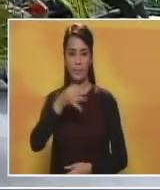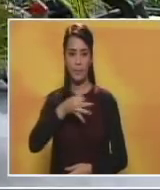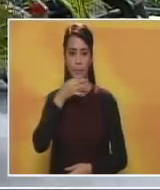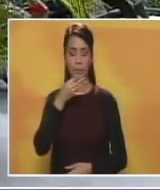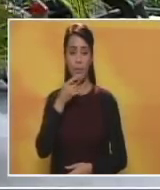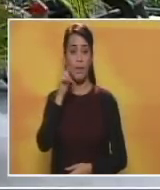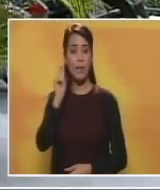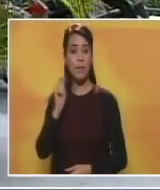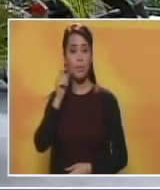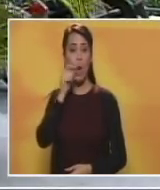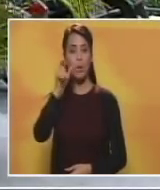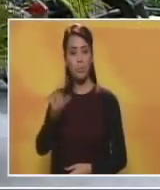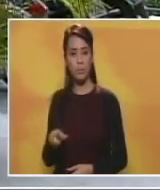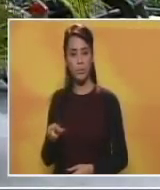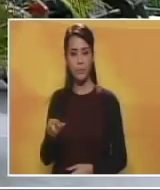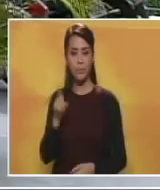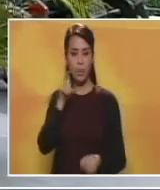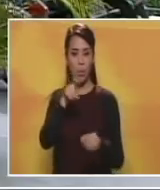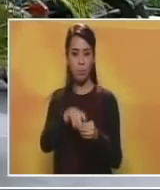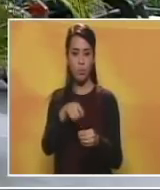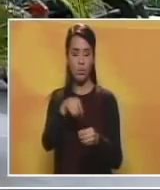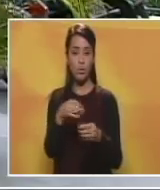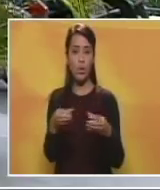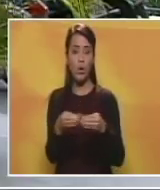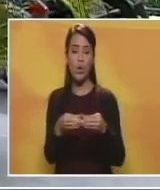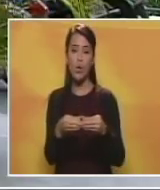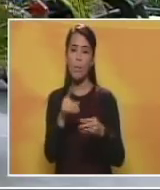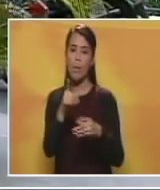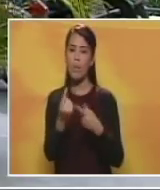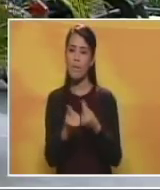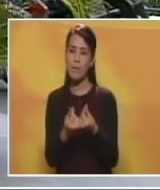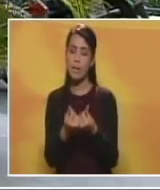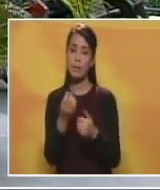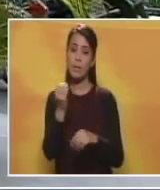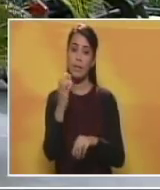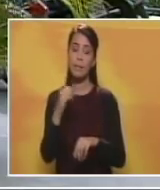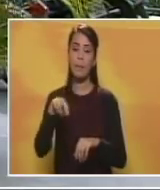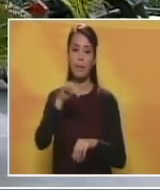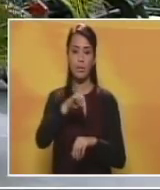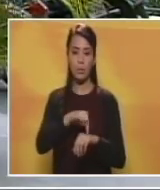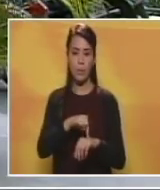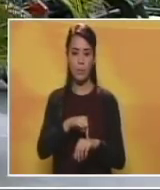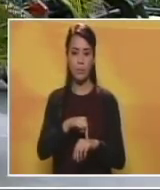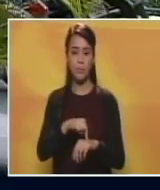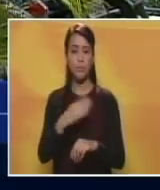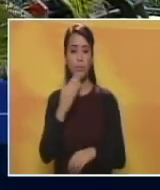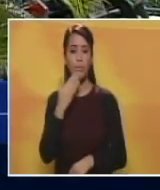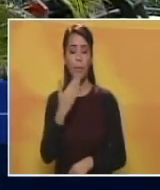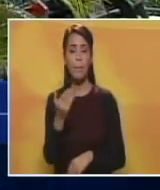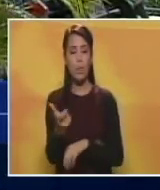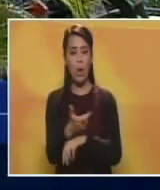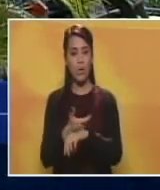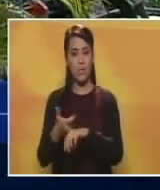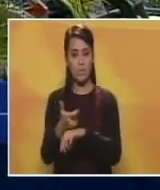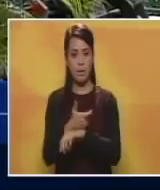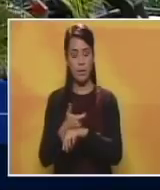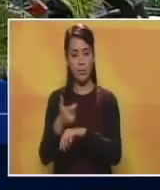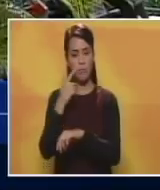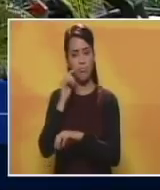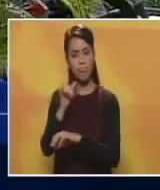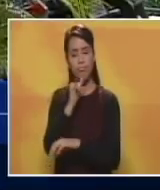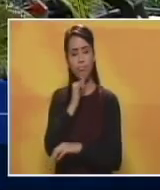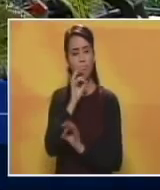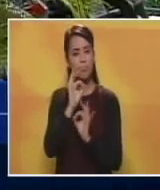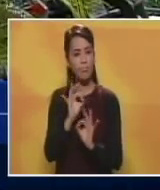El diputado Guerra, integrante de la Comisión de Finanzas de la Asamblea Nacional, exigió al Gobierno Nacional que